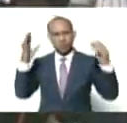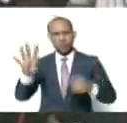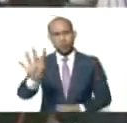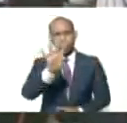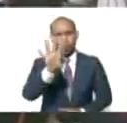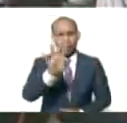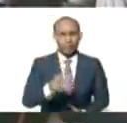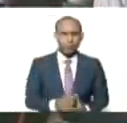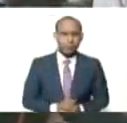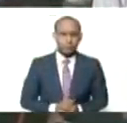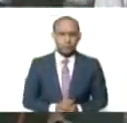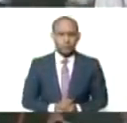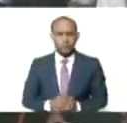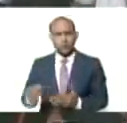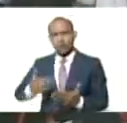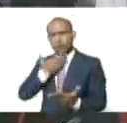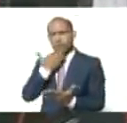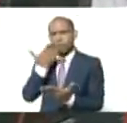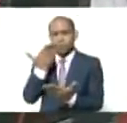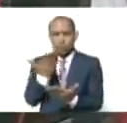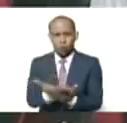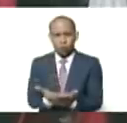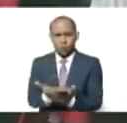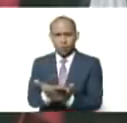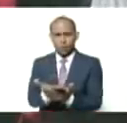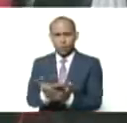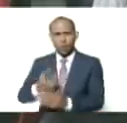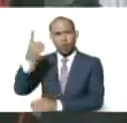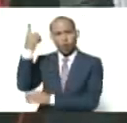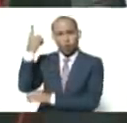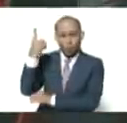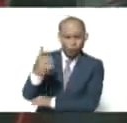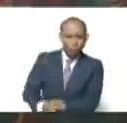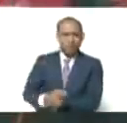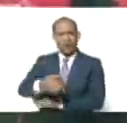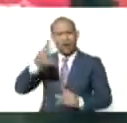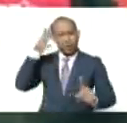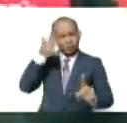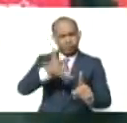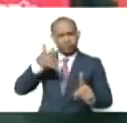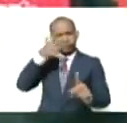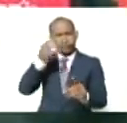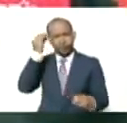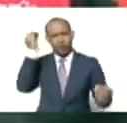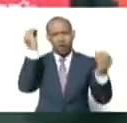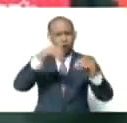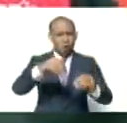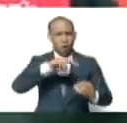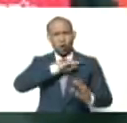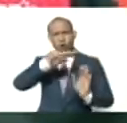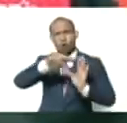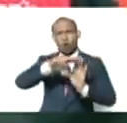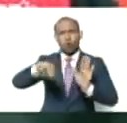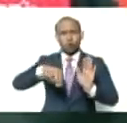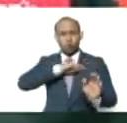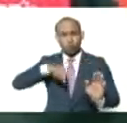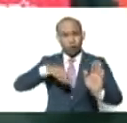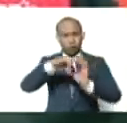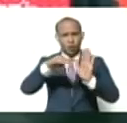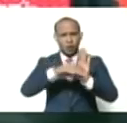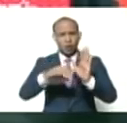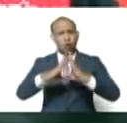Cuarto, proponemos la obligatoriedad de formación y, de acuerdo a nuestros estatutos, de todos